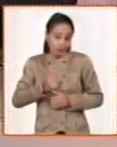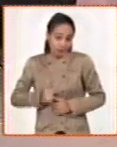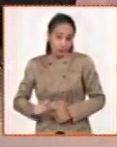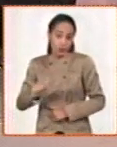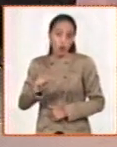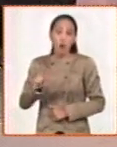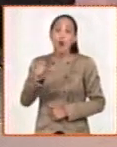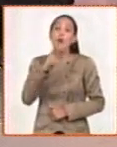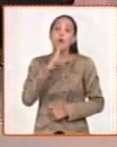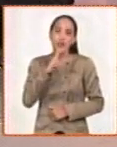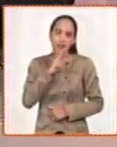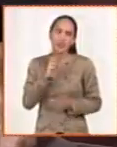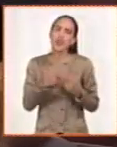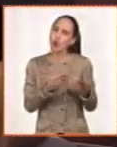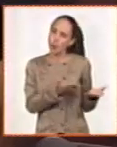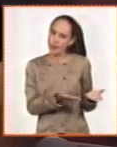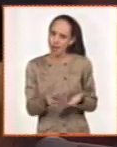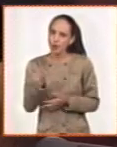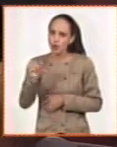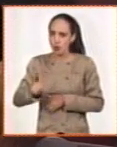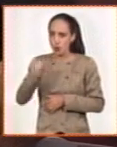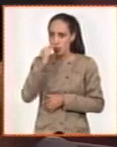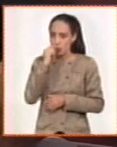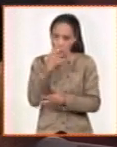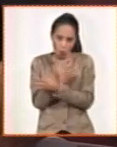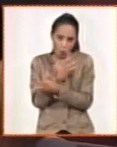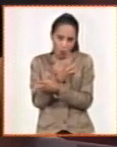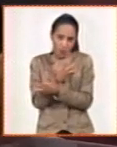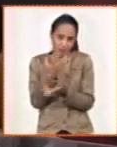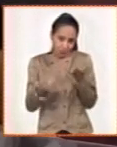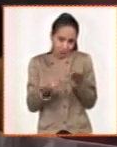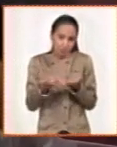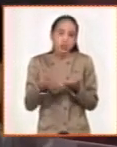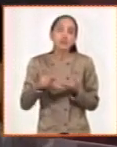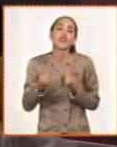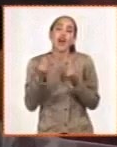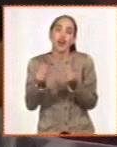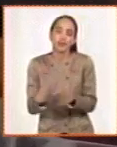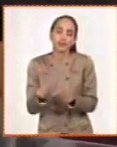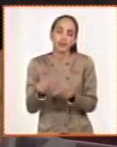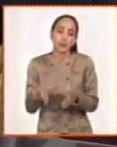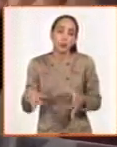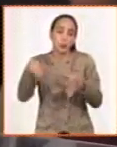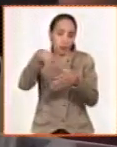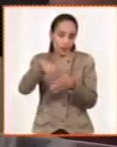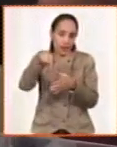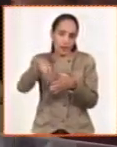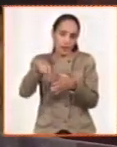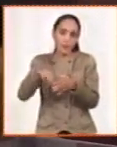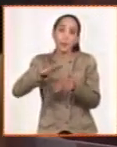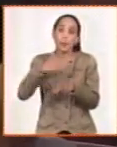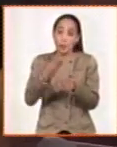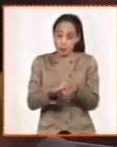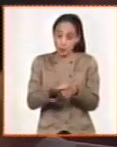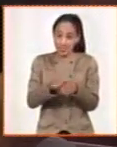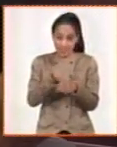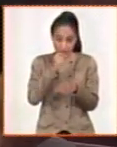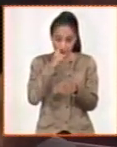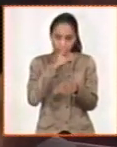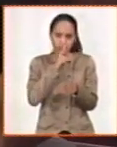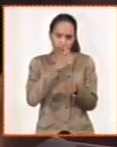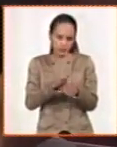homenaje a Alexis. Sus cenizas se van a depositar allí. Y vamos a hacer, después de ese instante, una subida a la montaña para,